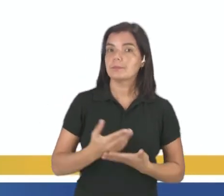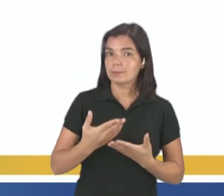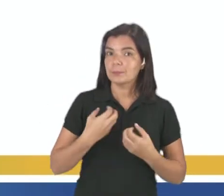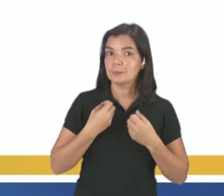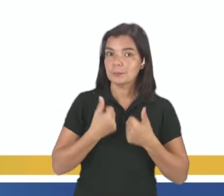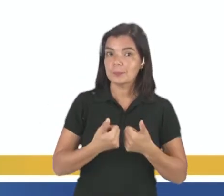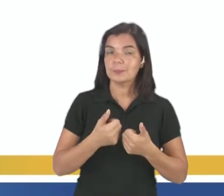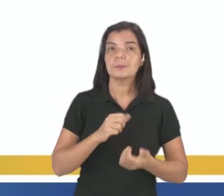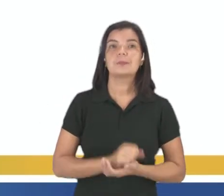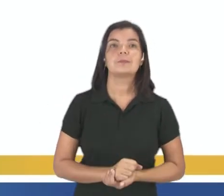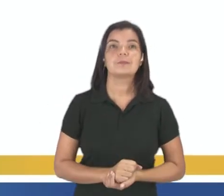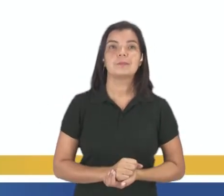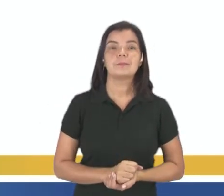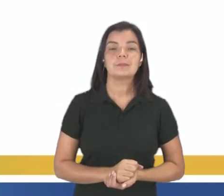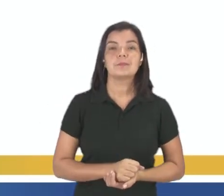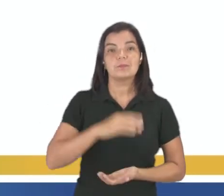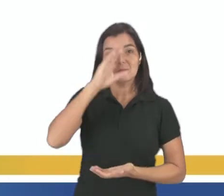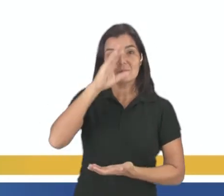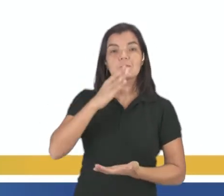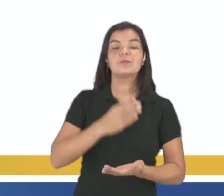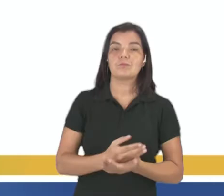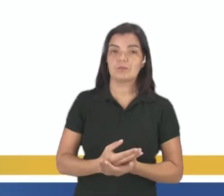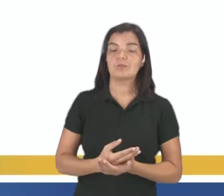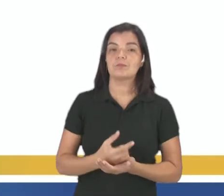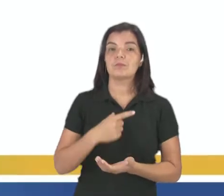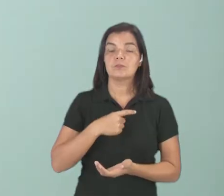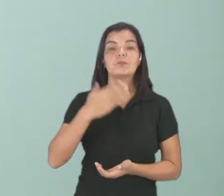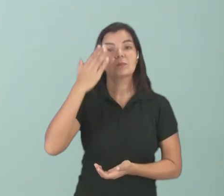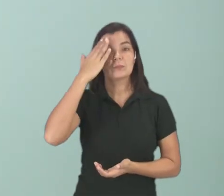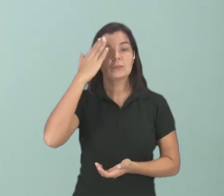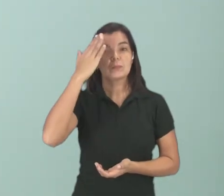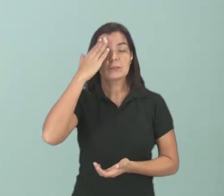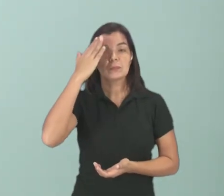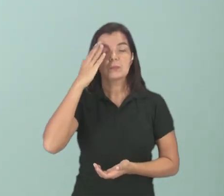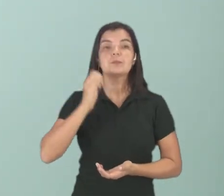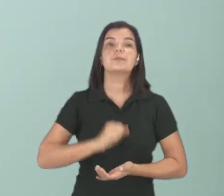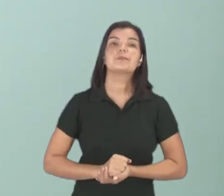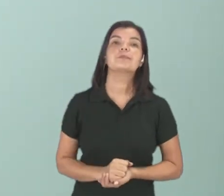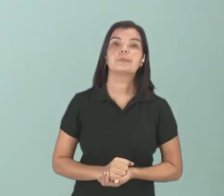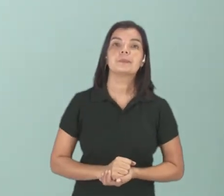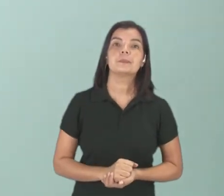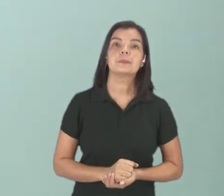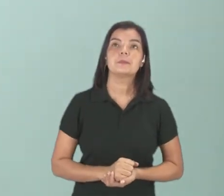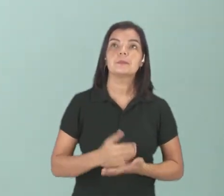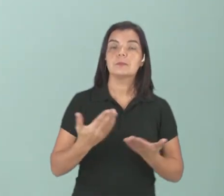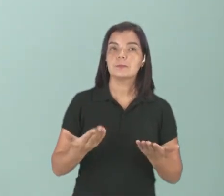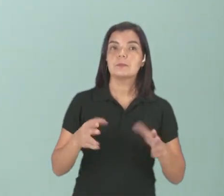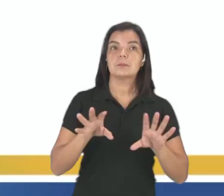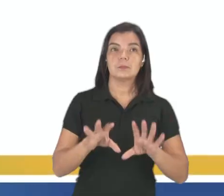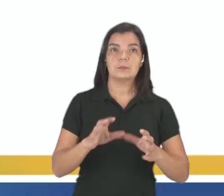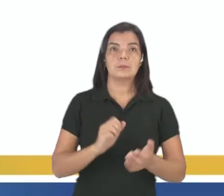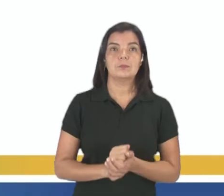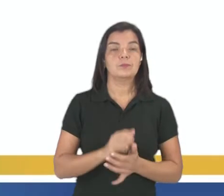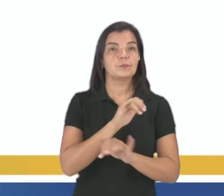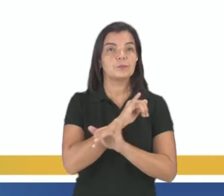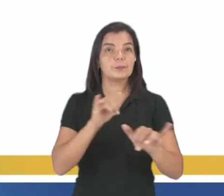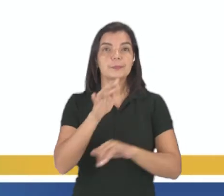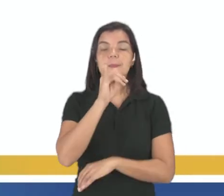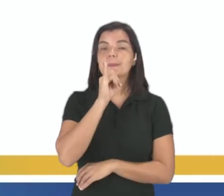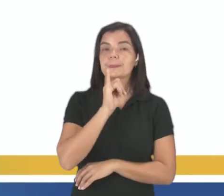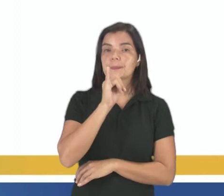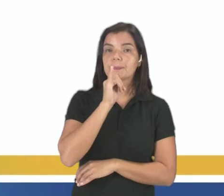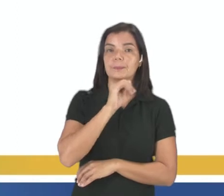Recuerden, creíble, de creer, de hacer con que las personas crean en eso. En el caso de las noticias,